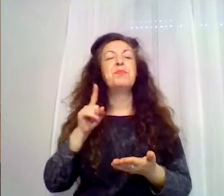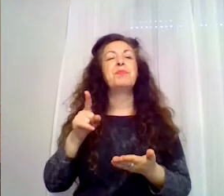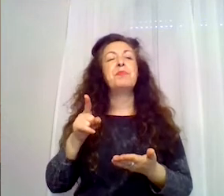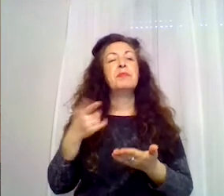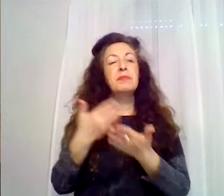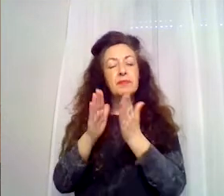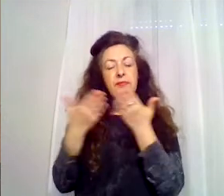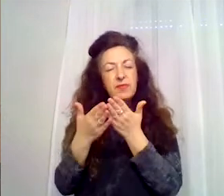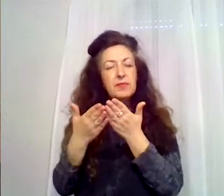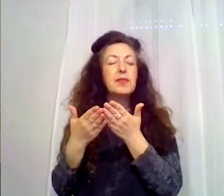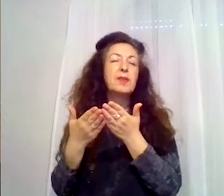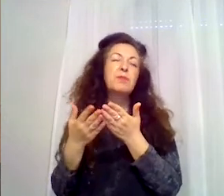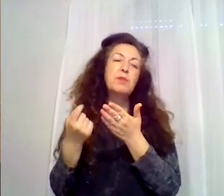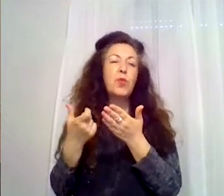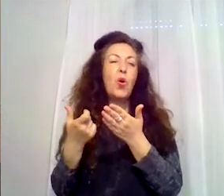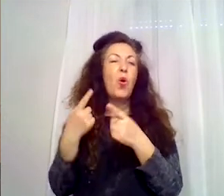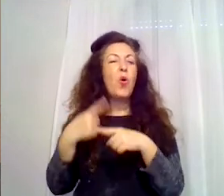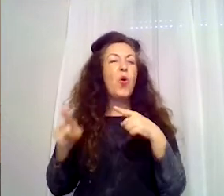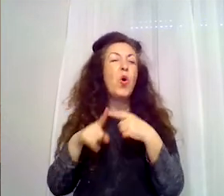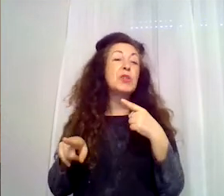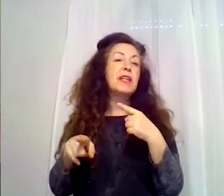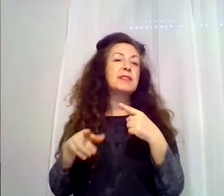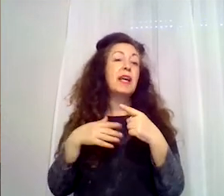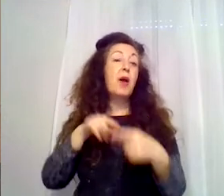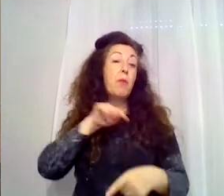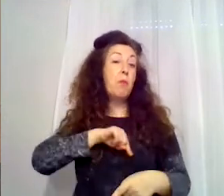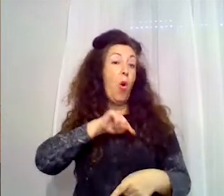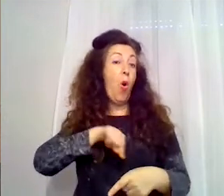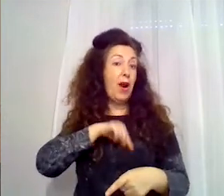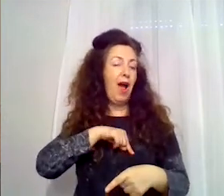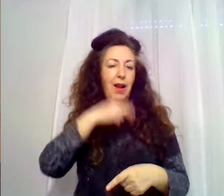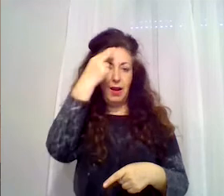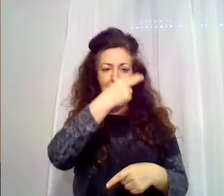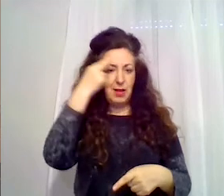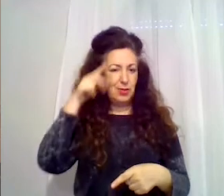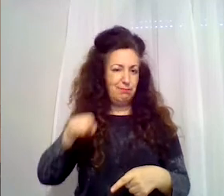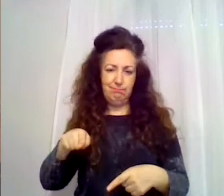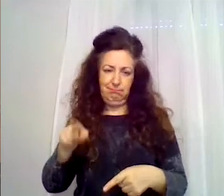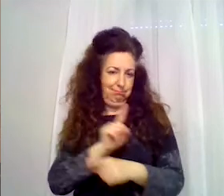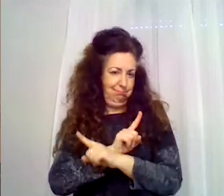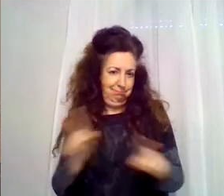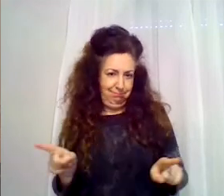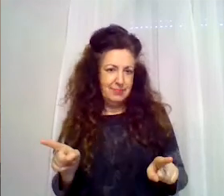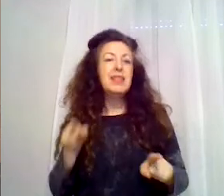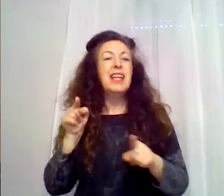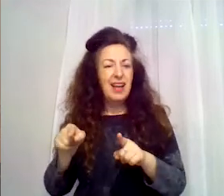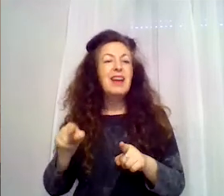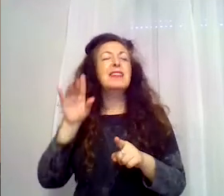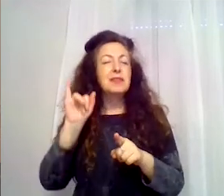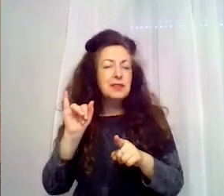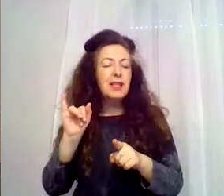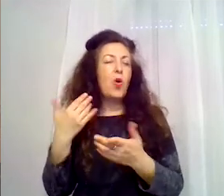ninguna concreta, pero sí la idea de su vinculación a un tipo de librepensadores